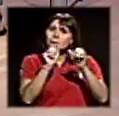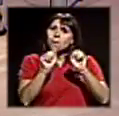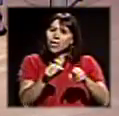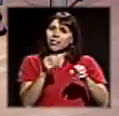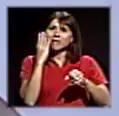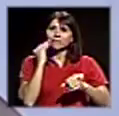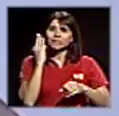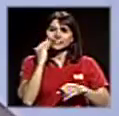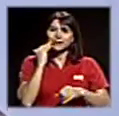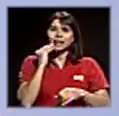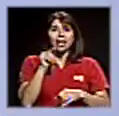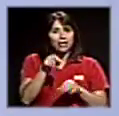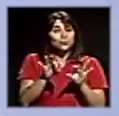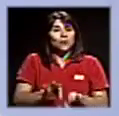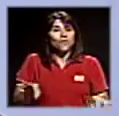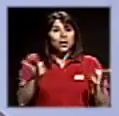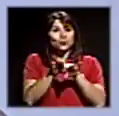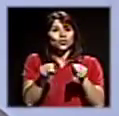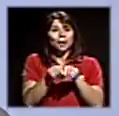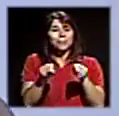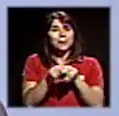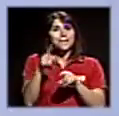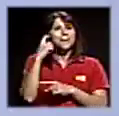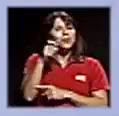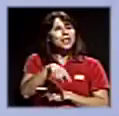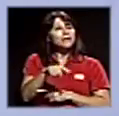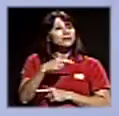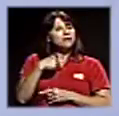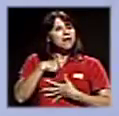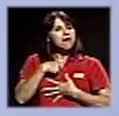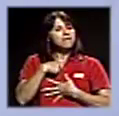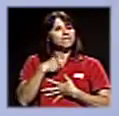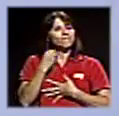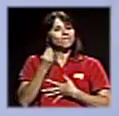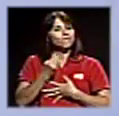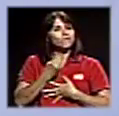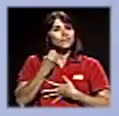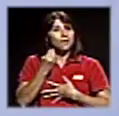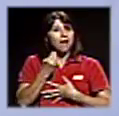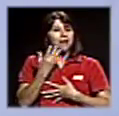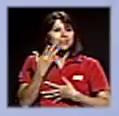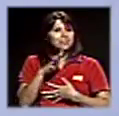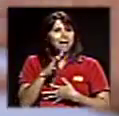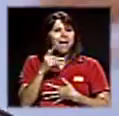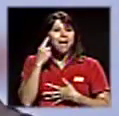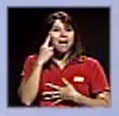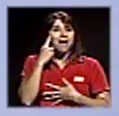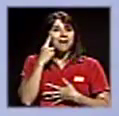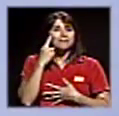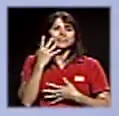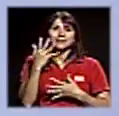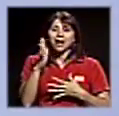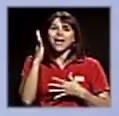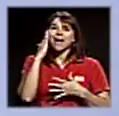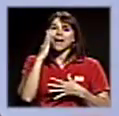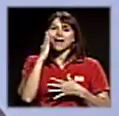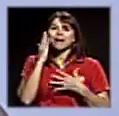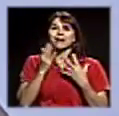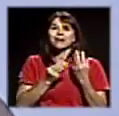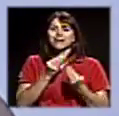eso. Y eso es lo valioso también, porque les queda como la semilla. Así no se dediquen a eso, ¿verdad? Así no digan, bueno, ya fui, hice yoga, no